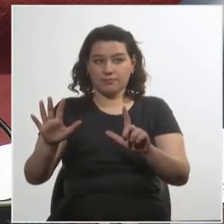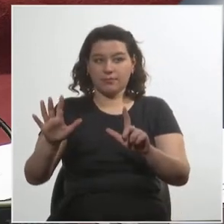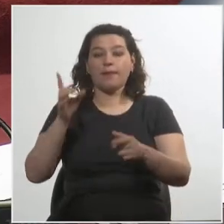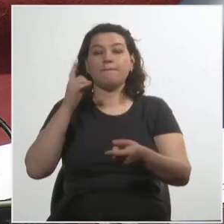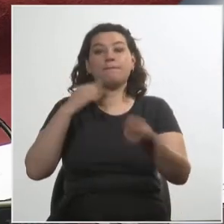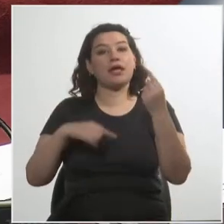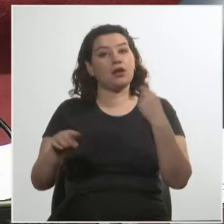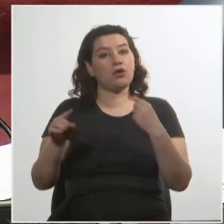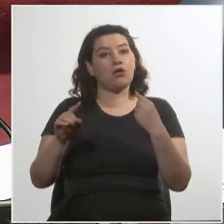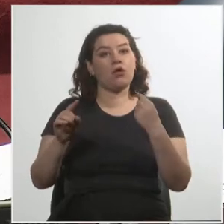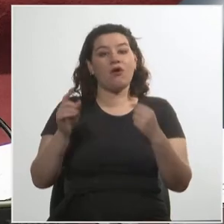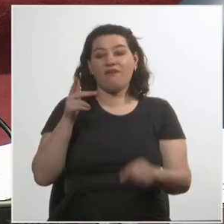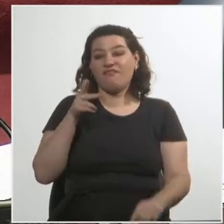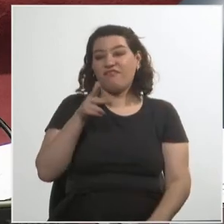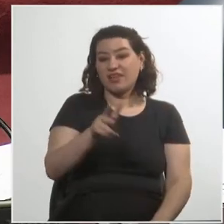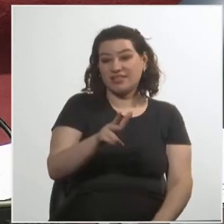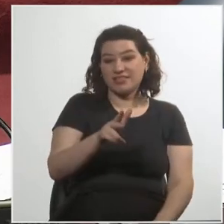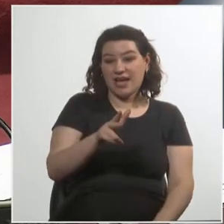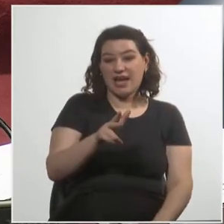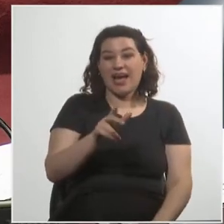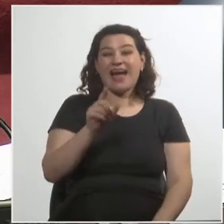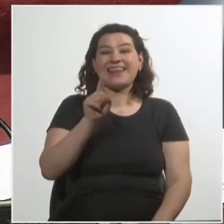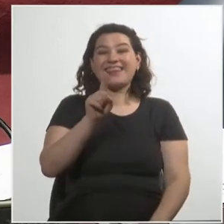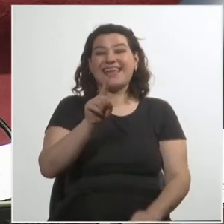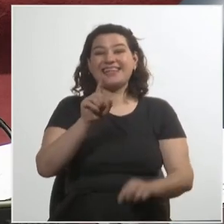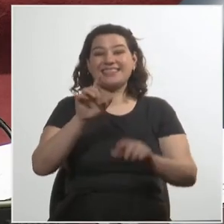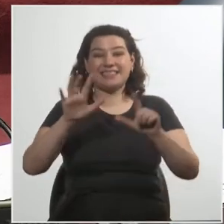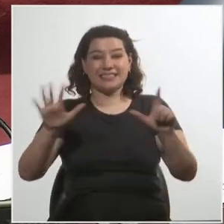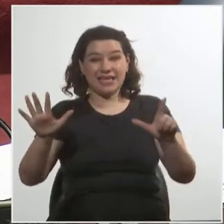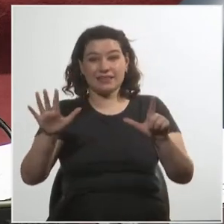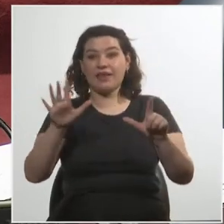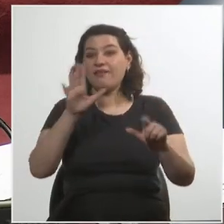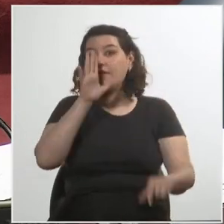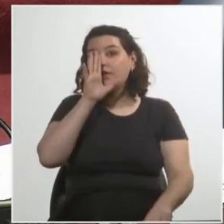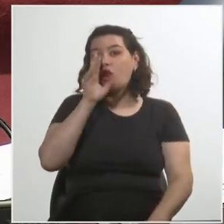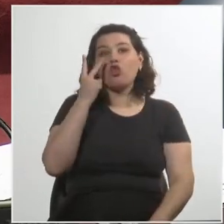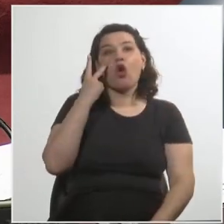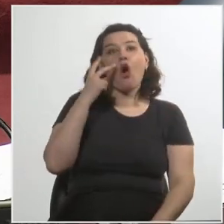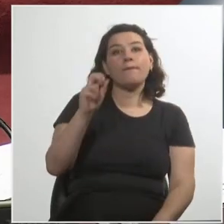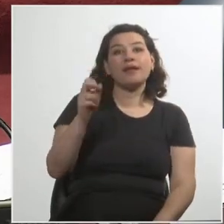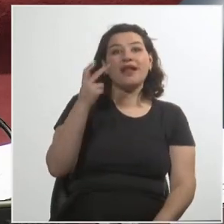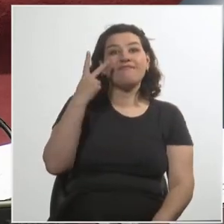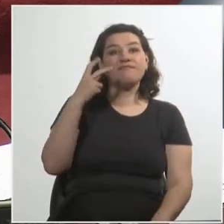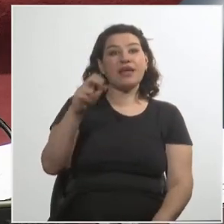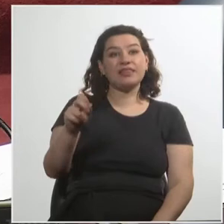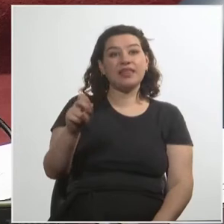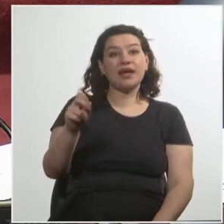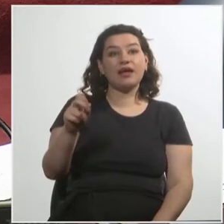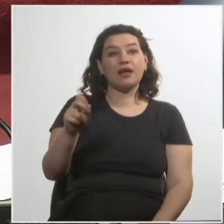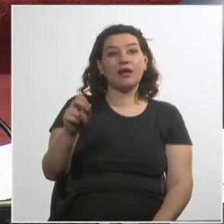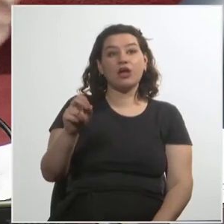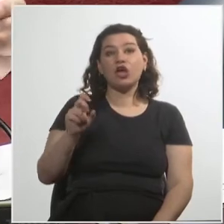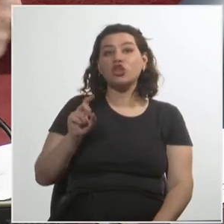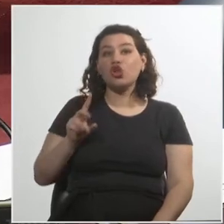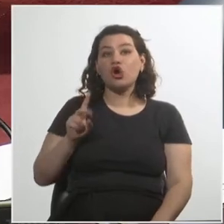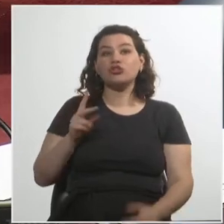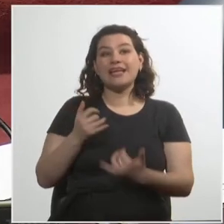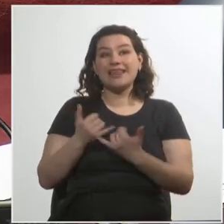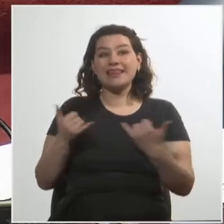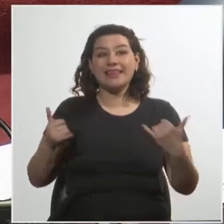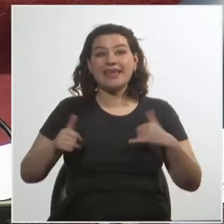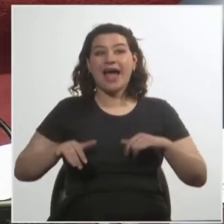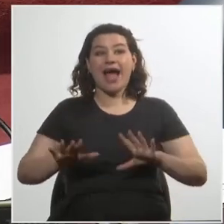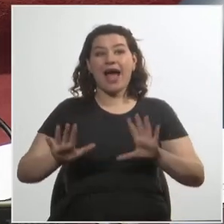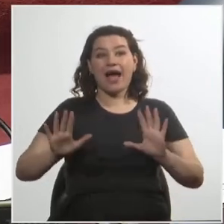pero con fecha 17 de febrero del 2020 o sea 12 días antes que